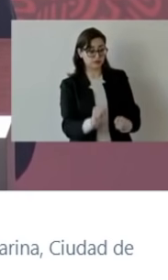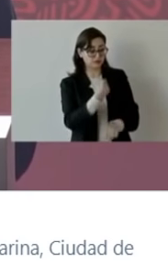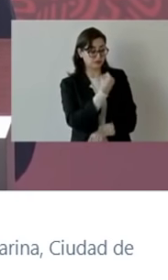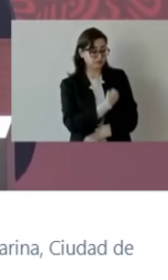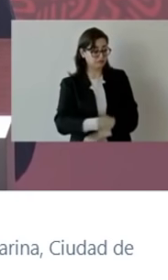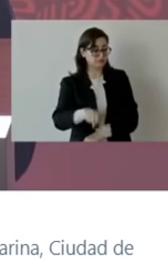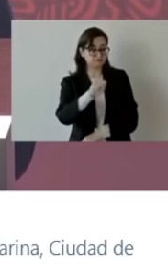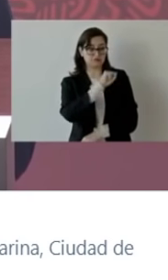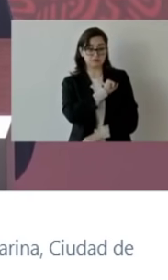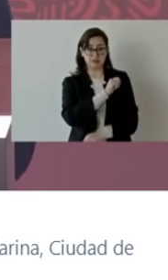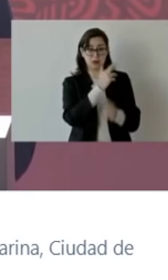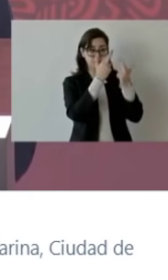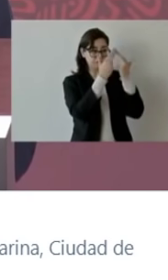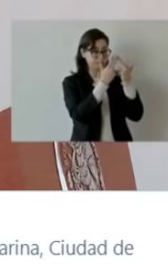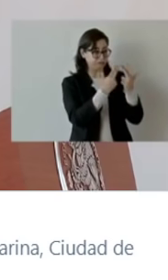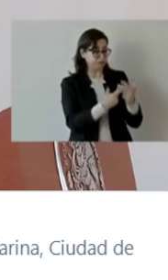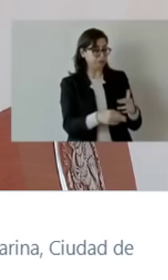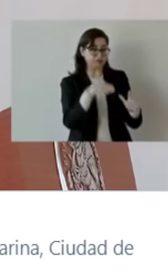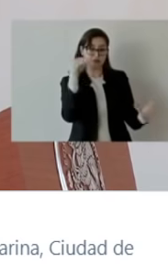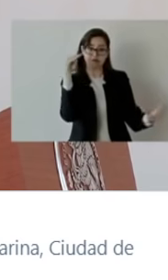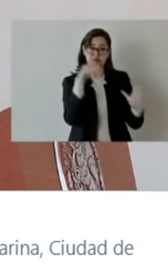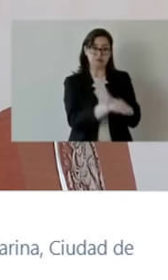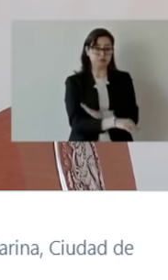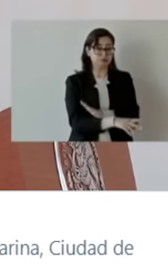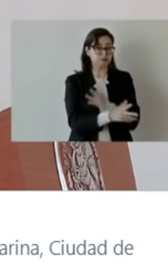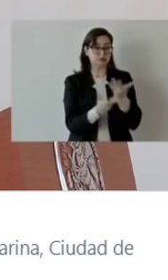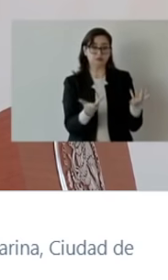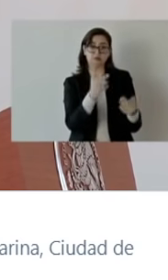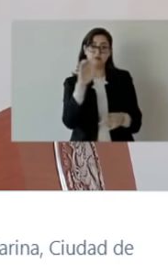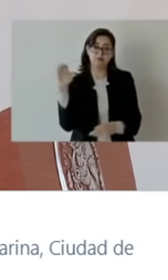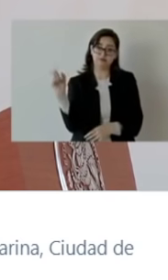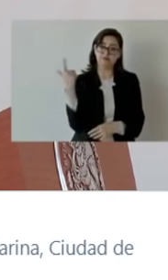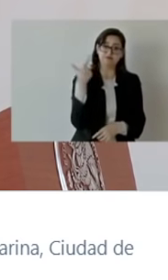por los suelos. Nos heredaron